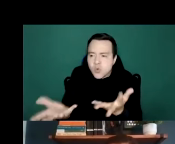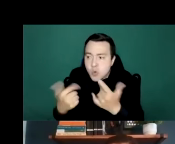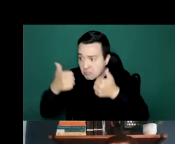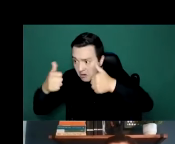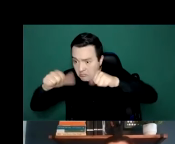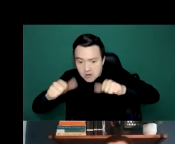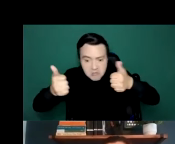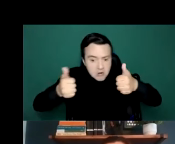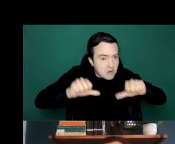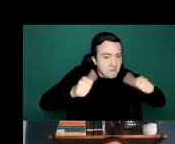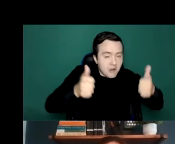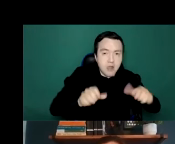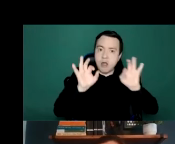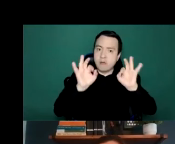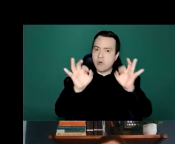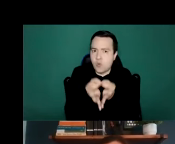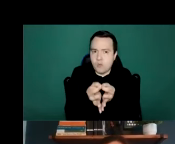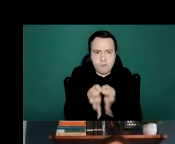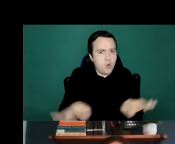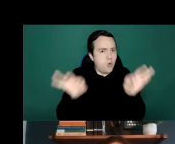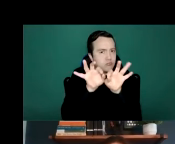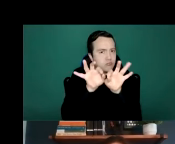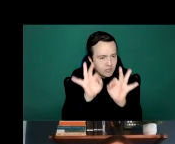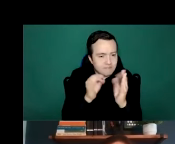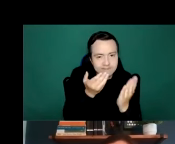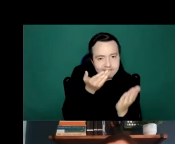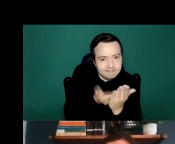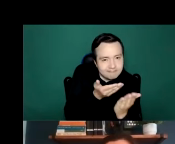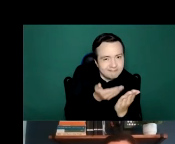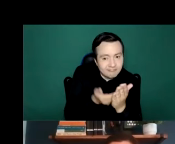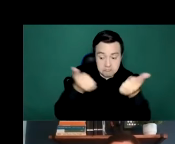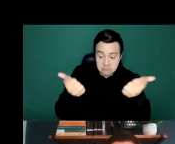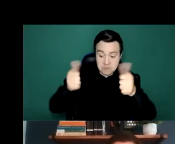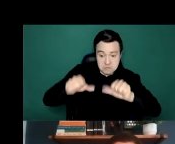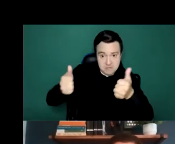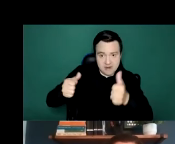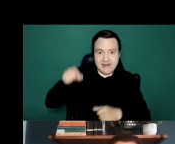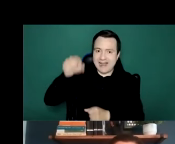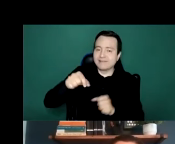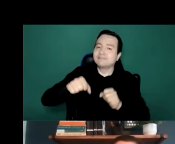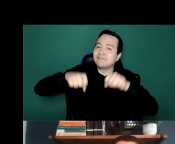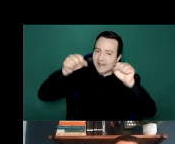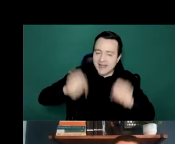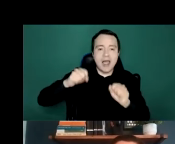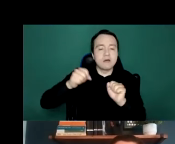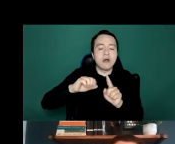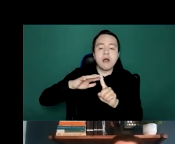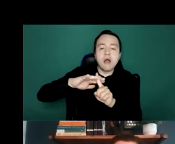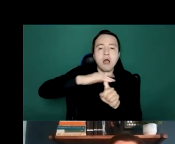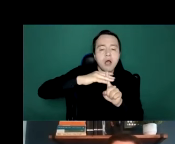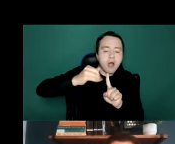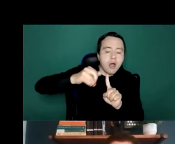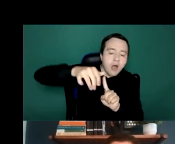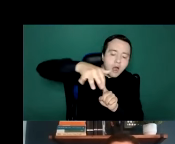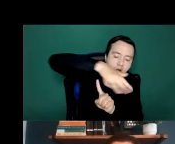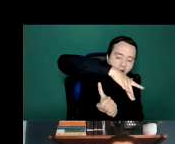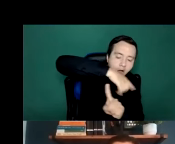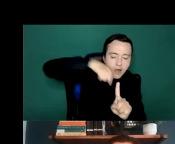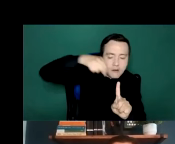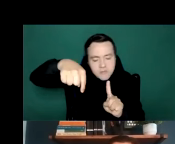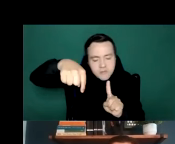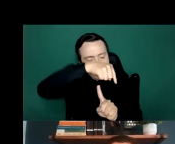datos cualitativos porque son los que nos permiten dar contexto a la información que estamos analizando y también entender con mayor